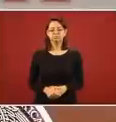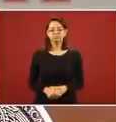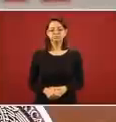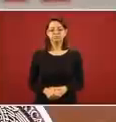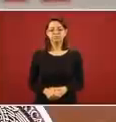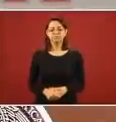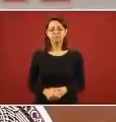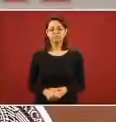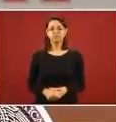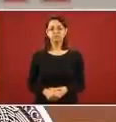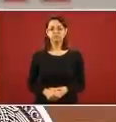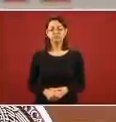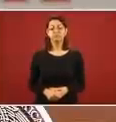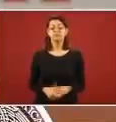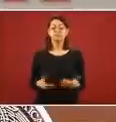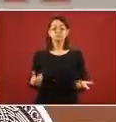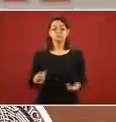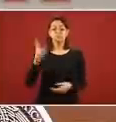claudia